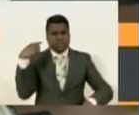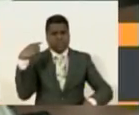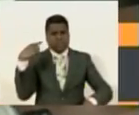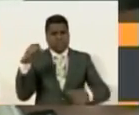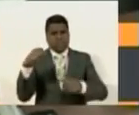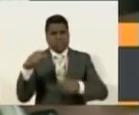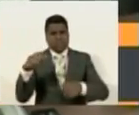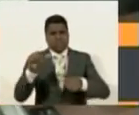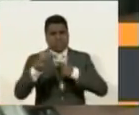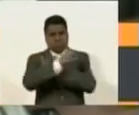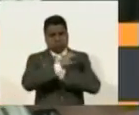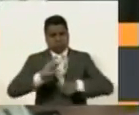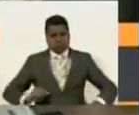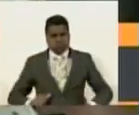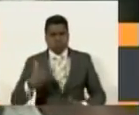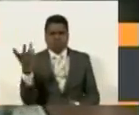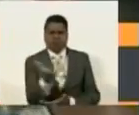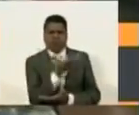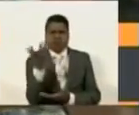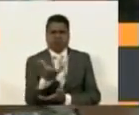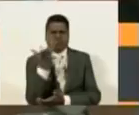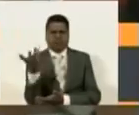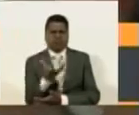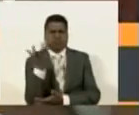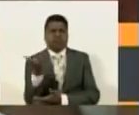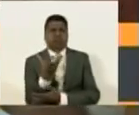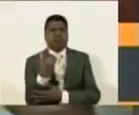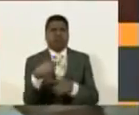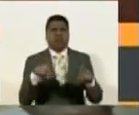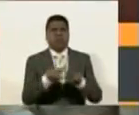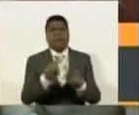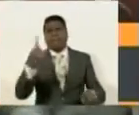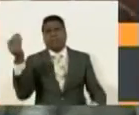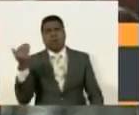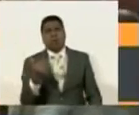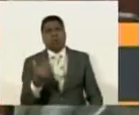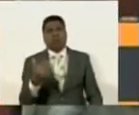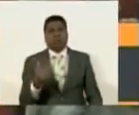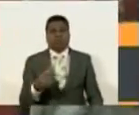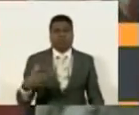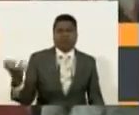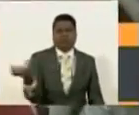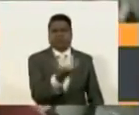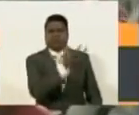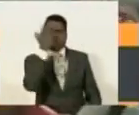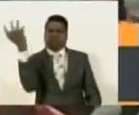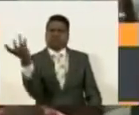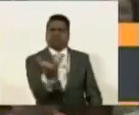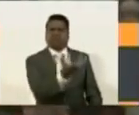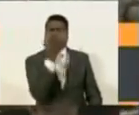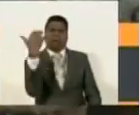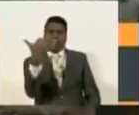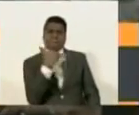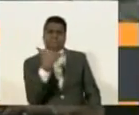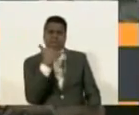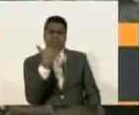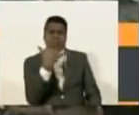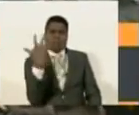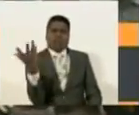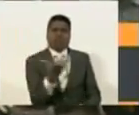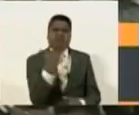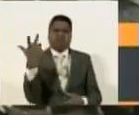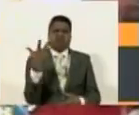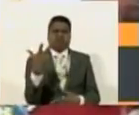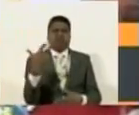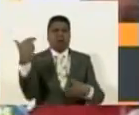iban a incendiar como un trofeo de guerra. Y vino otro y derramó la gasolina y el muchacho se incendió el mismo.